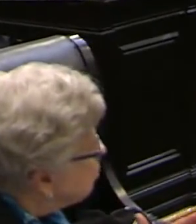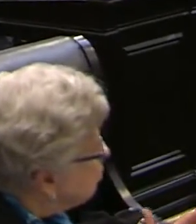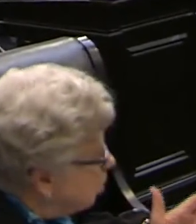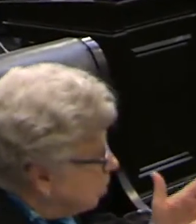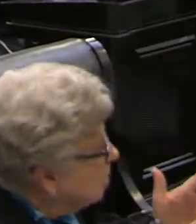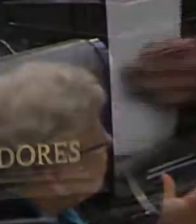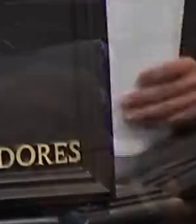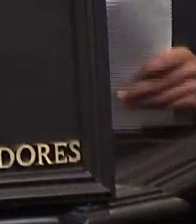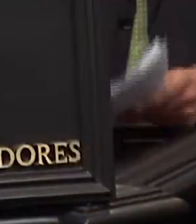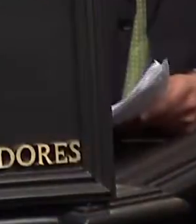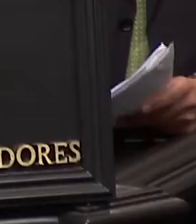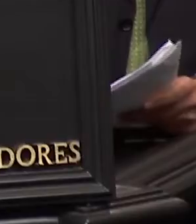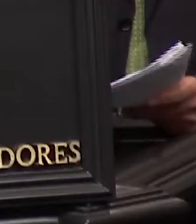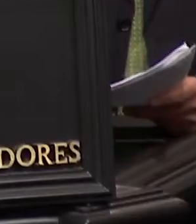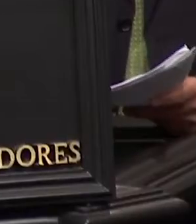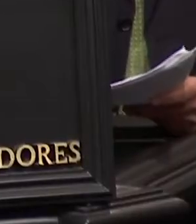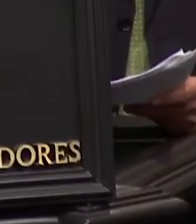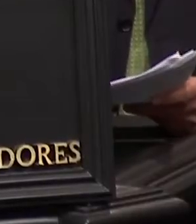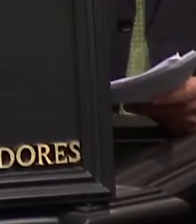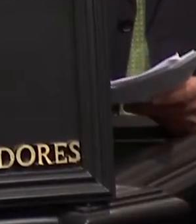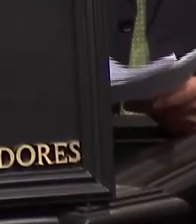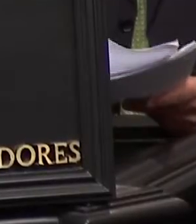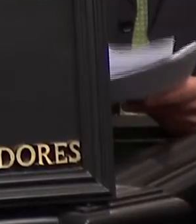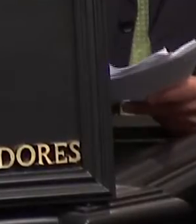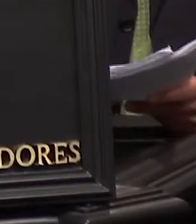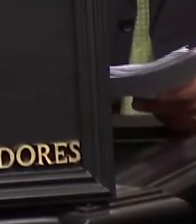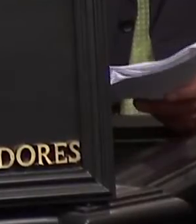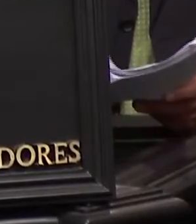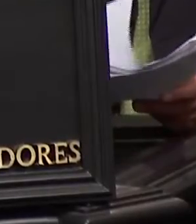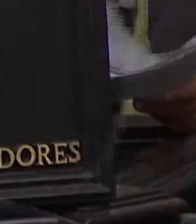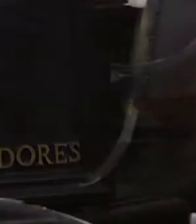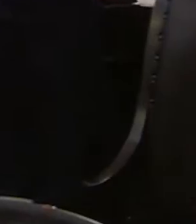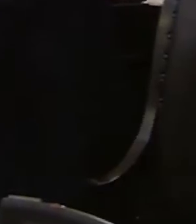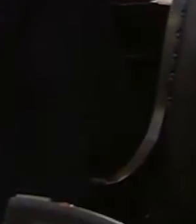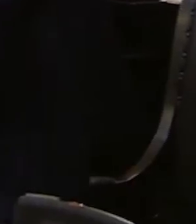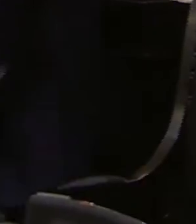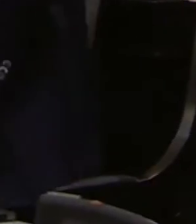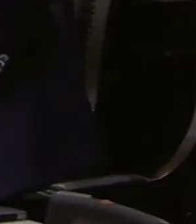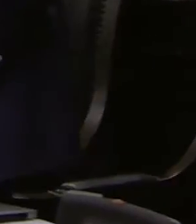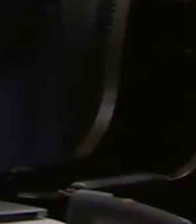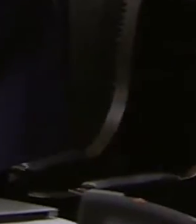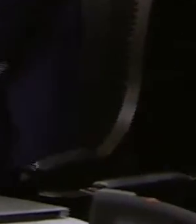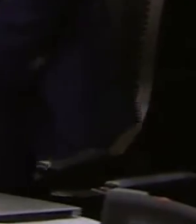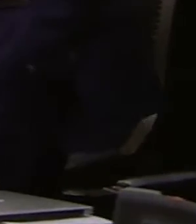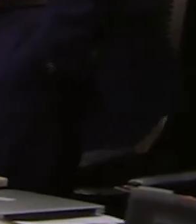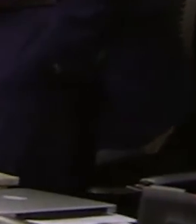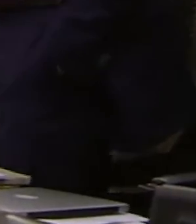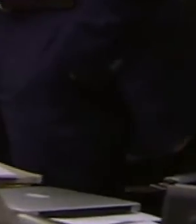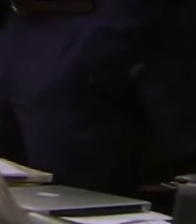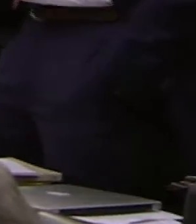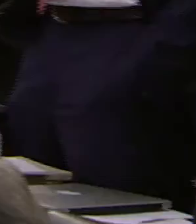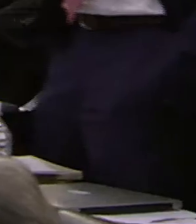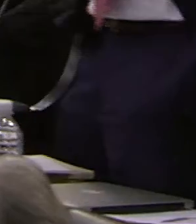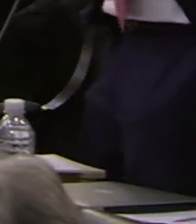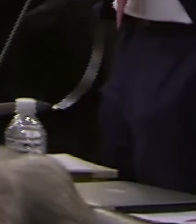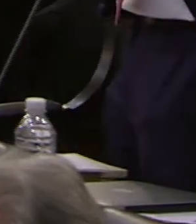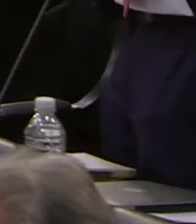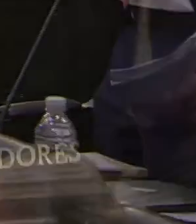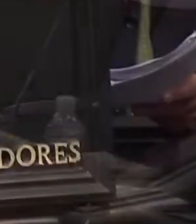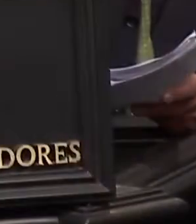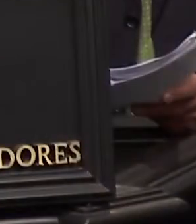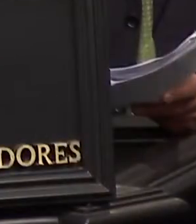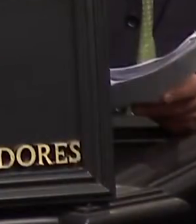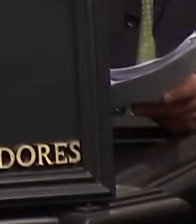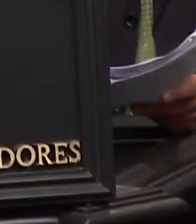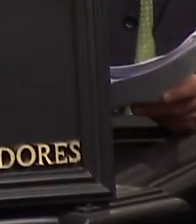Gracias. Los y las diputadas que estén por la negativa, sírvanse manifestarlo. Mayoría por la